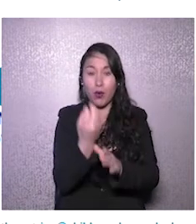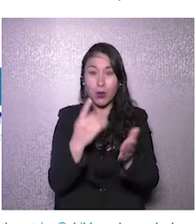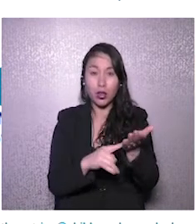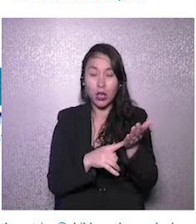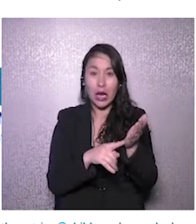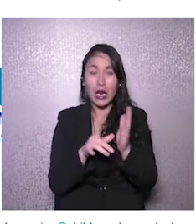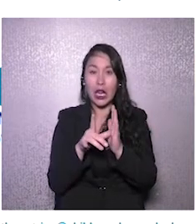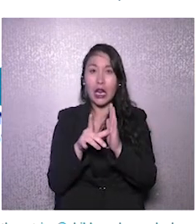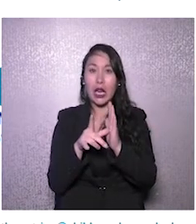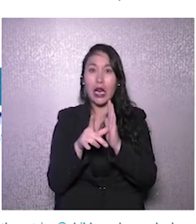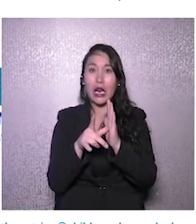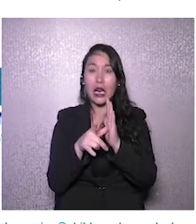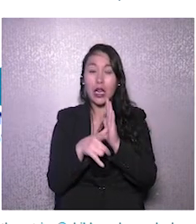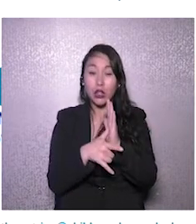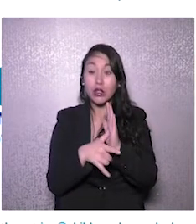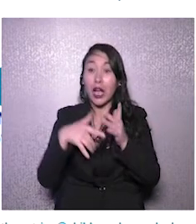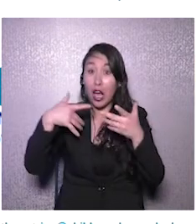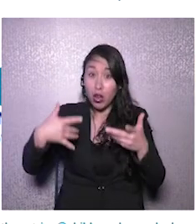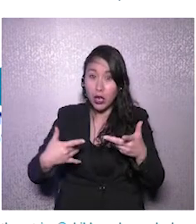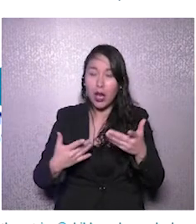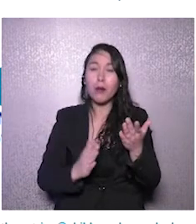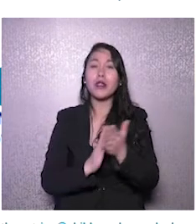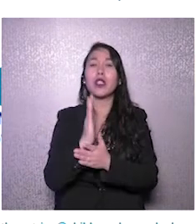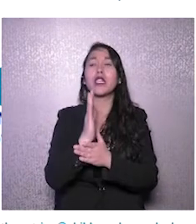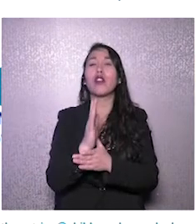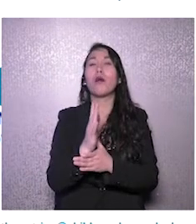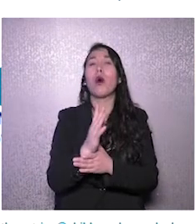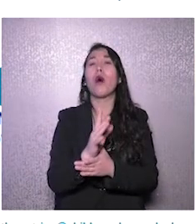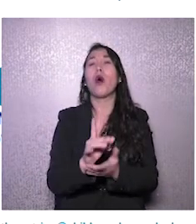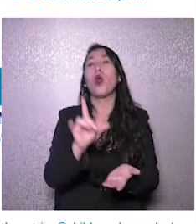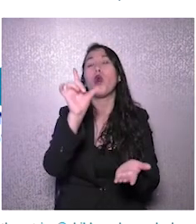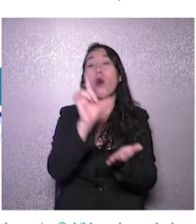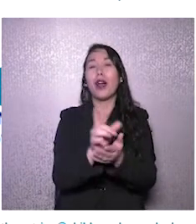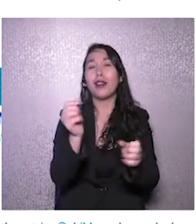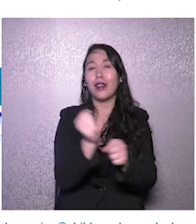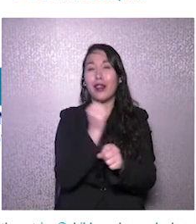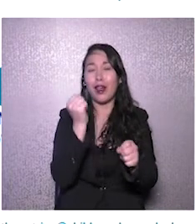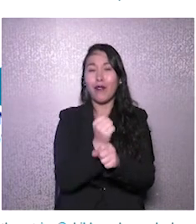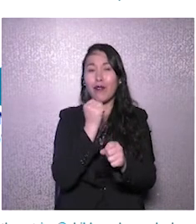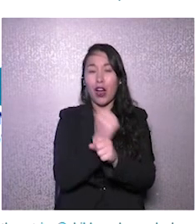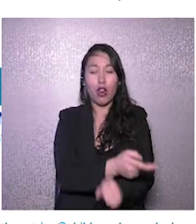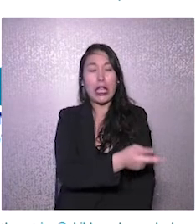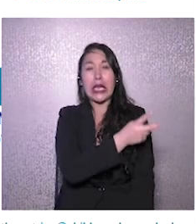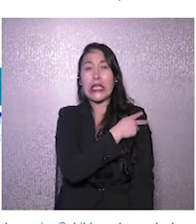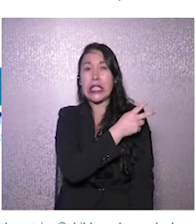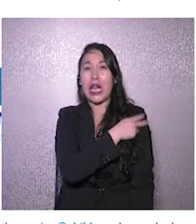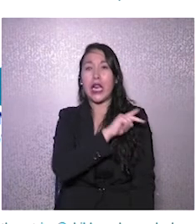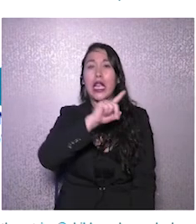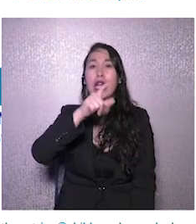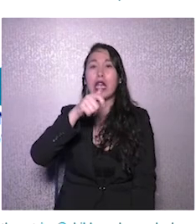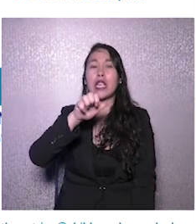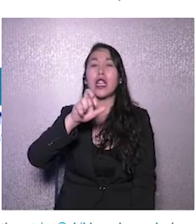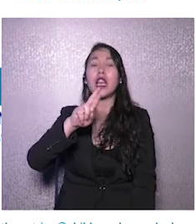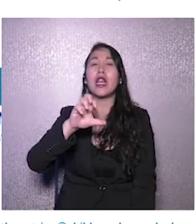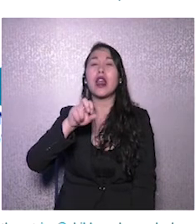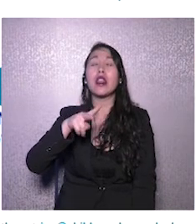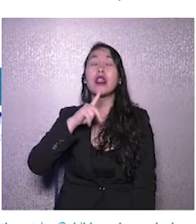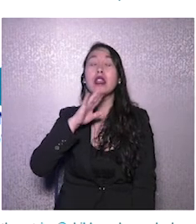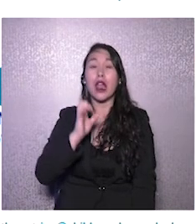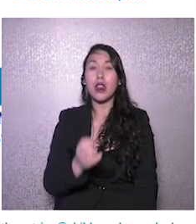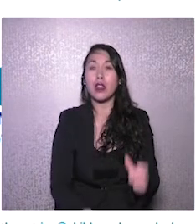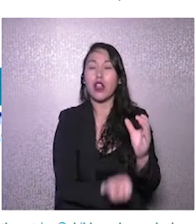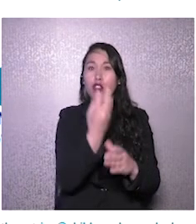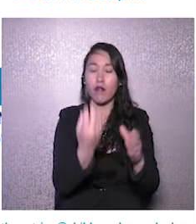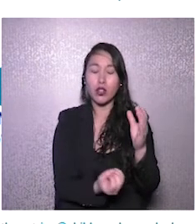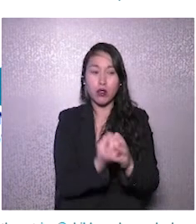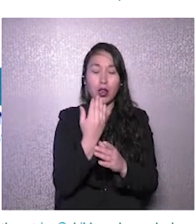creando cargos gerenciales en los hospitales que son gerentes de innovación. ¿Sí? Gerentes de innovación y emprendimiento en